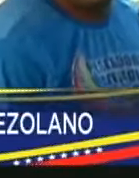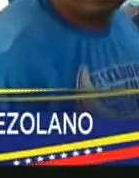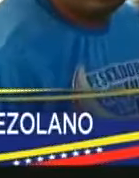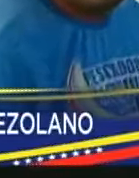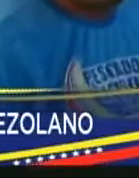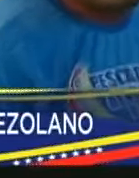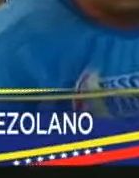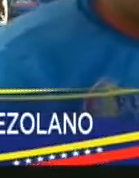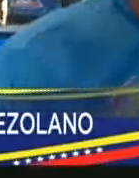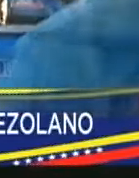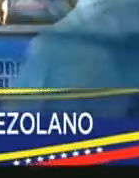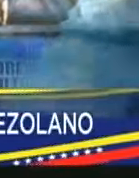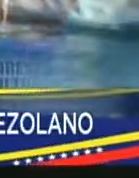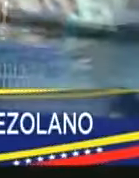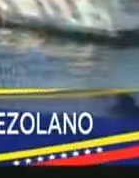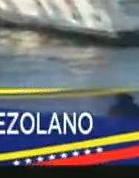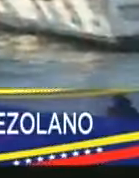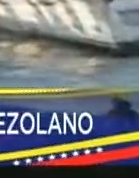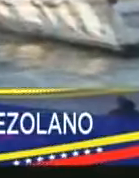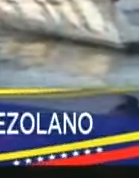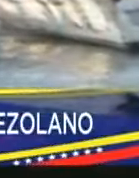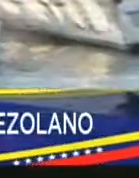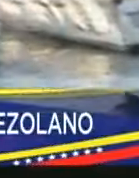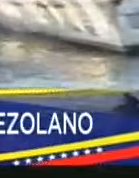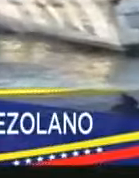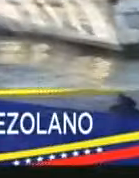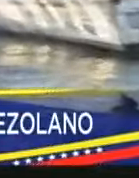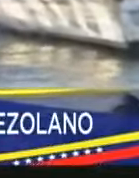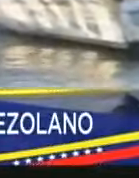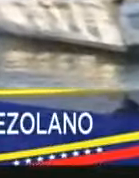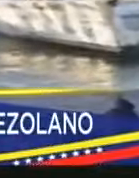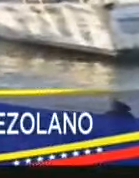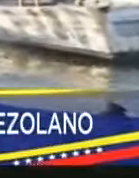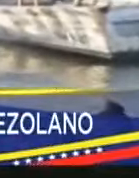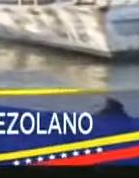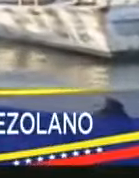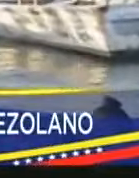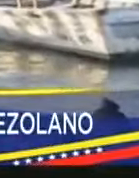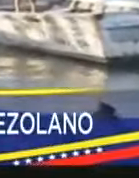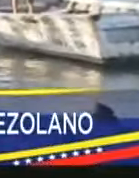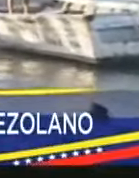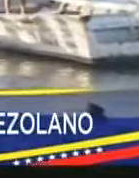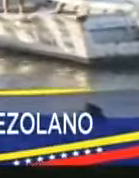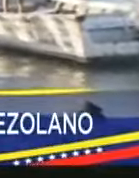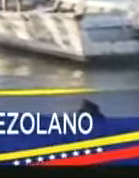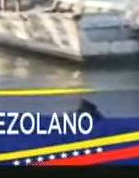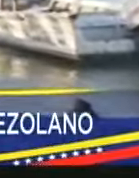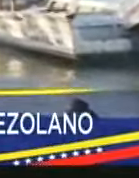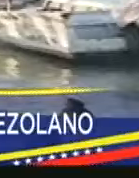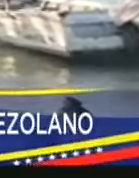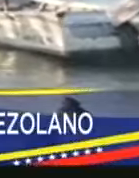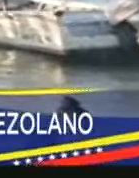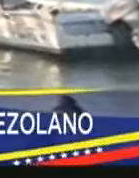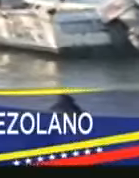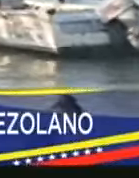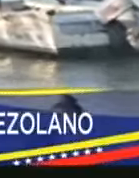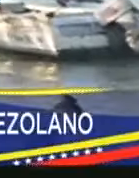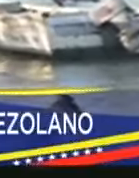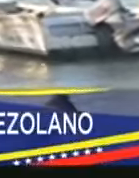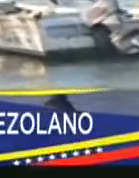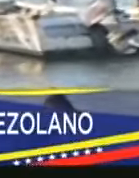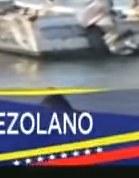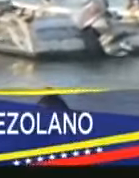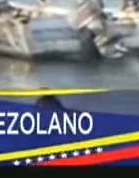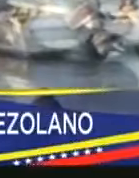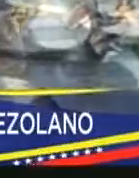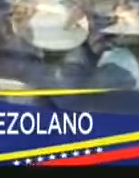vemos la alegría, vemos además los niños, estamos viendo cómo la Virgen del Valle, la patrona de los pescadores, de los